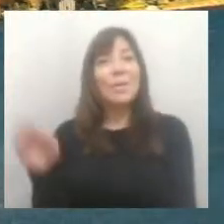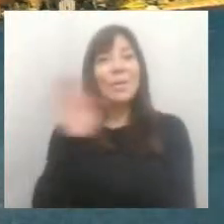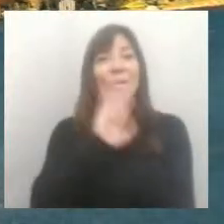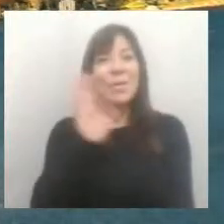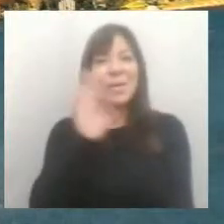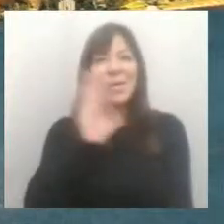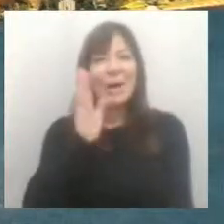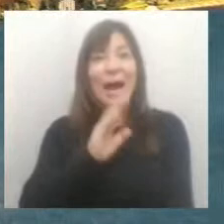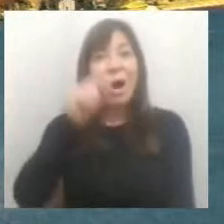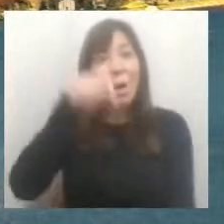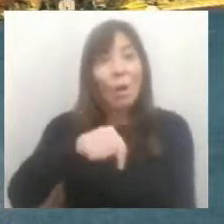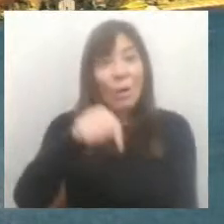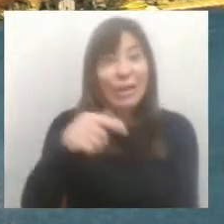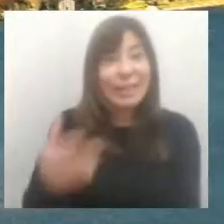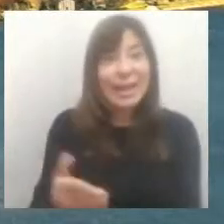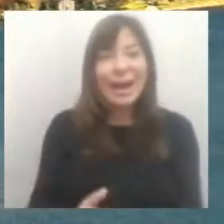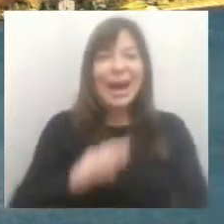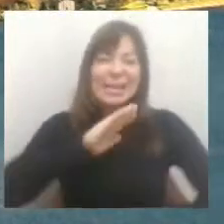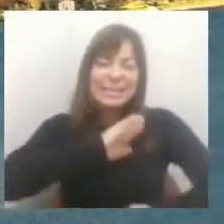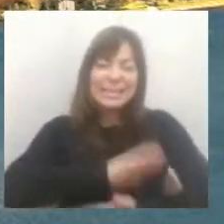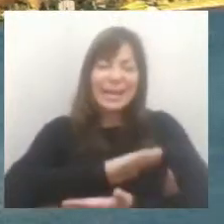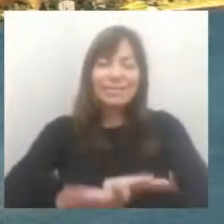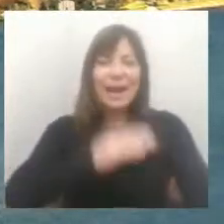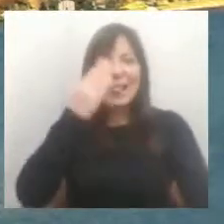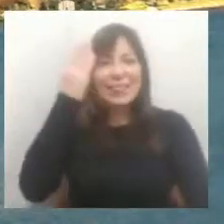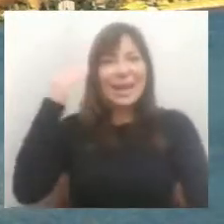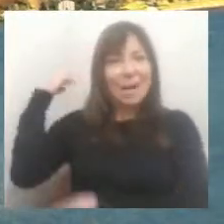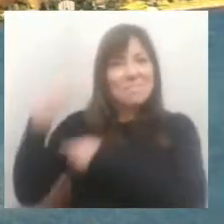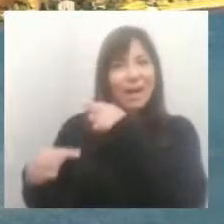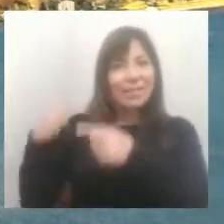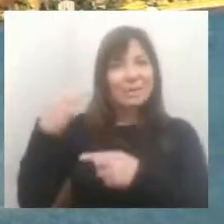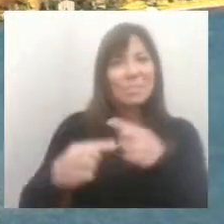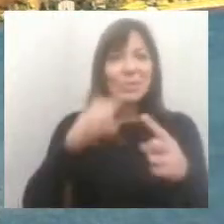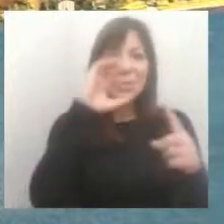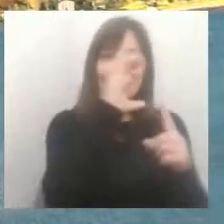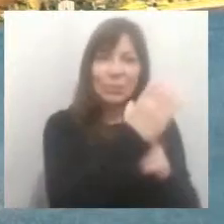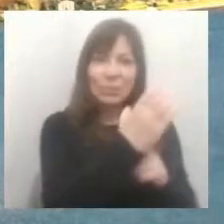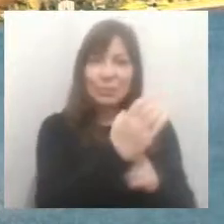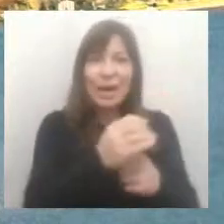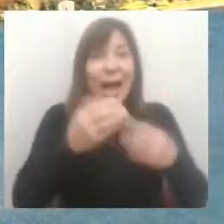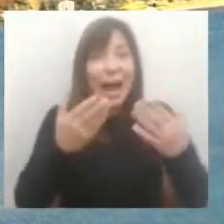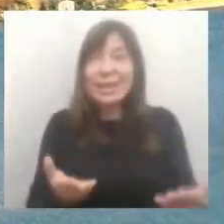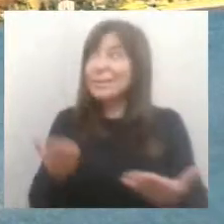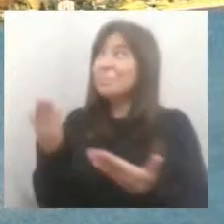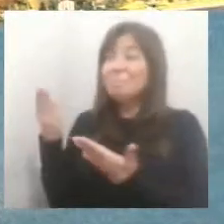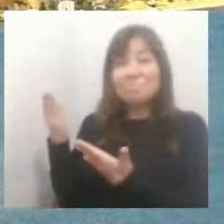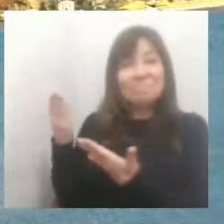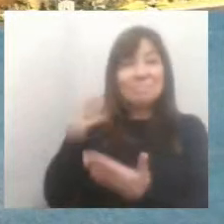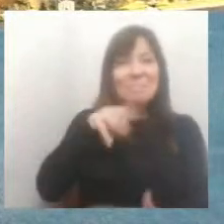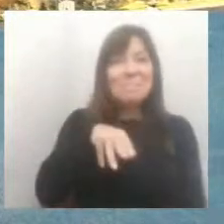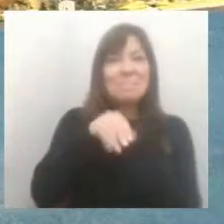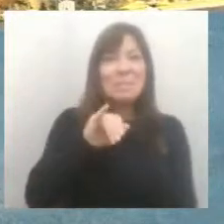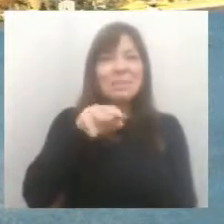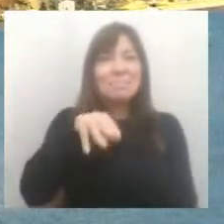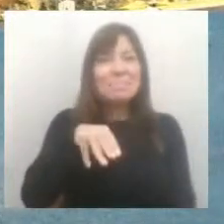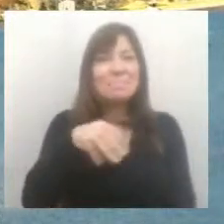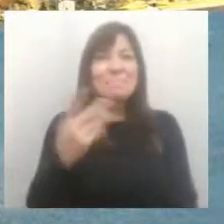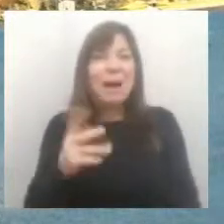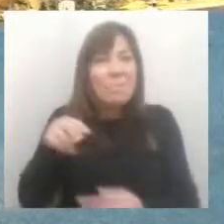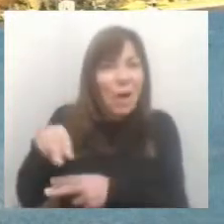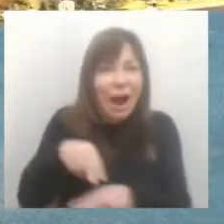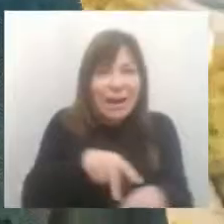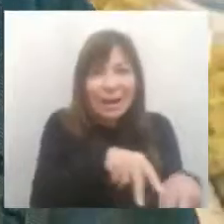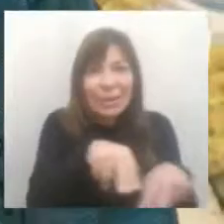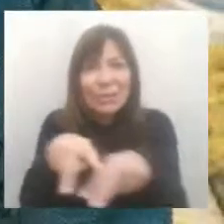El día de hoy vamos a celebrar el Día del Patrimonio Cultural y lo vamos a hacer aquí, desde el MIM. Vamos a recorrer las distintas instalaciones del